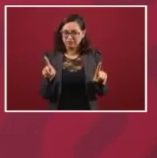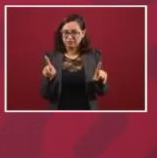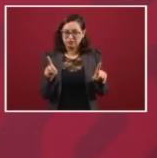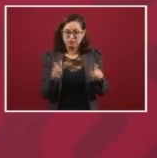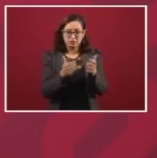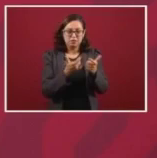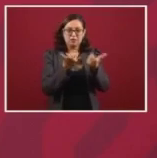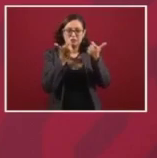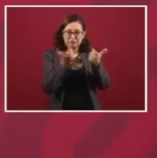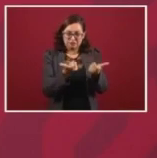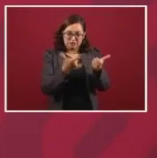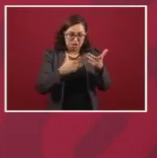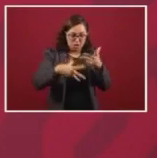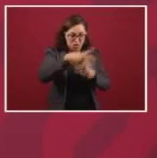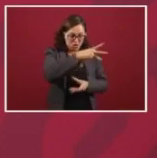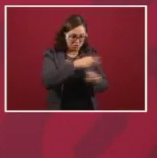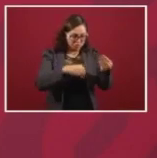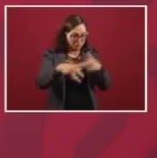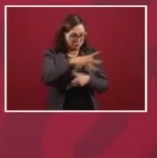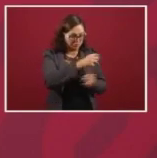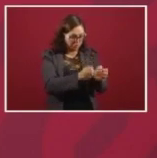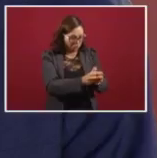que se genere riqueza,